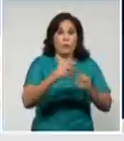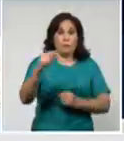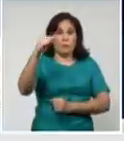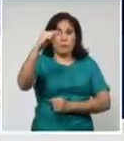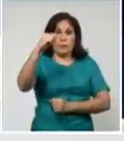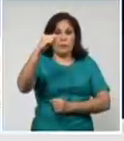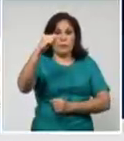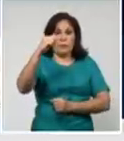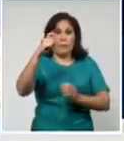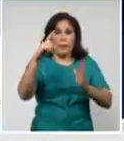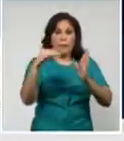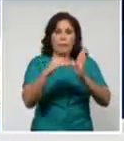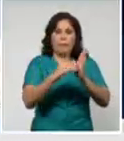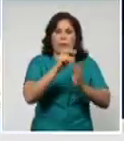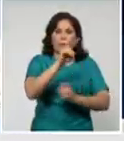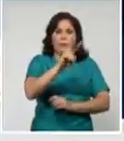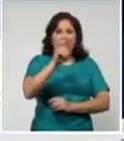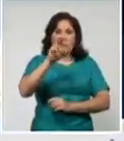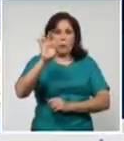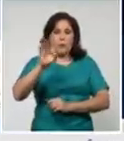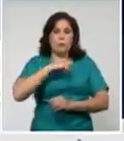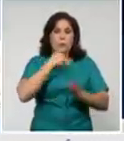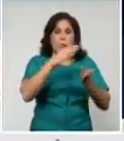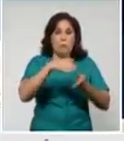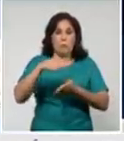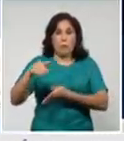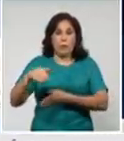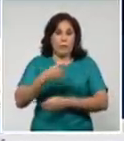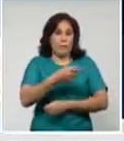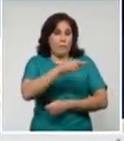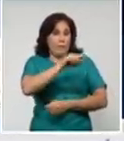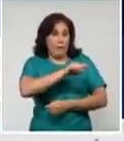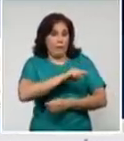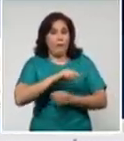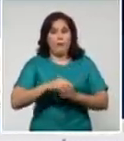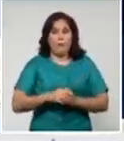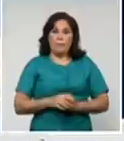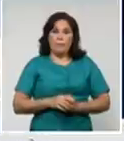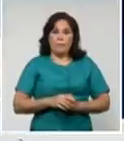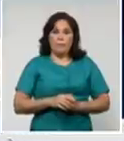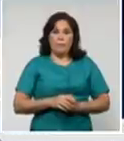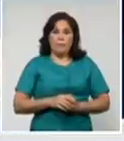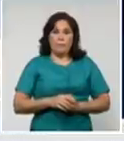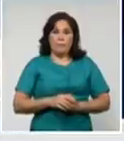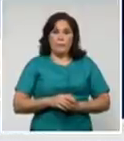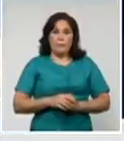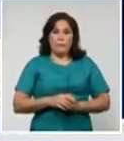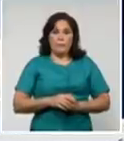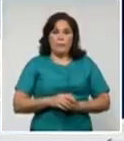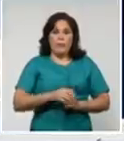con 1.228 fallecidos en el día de ayer y con